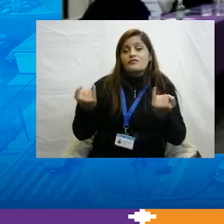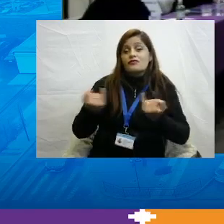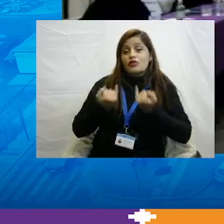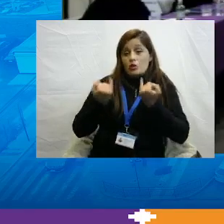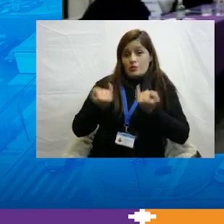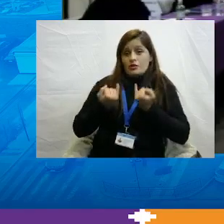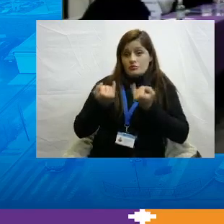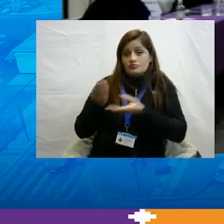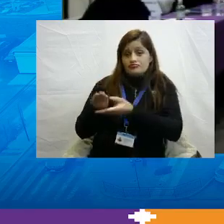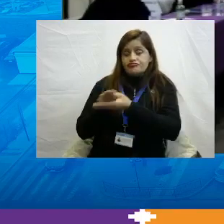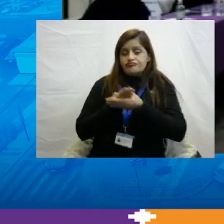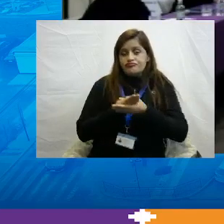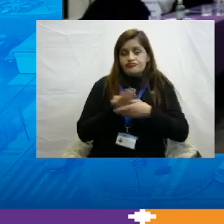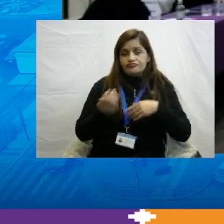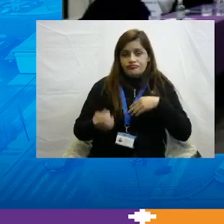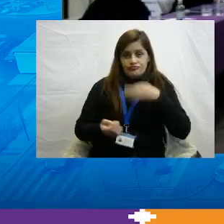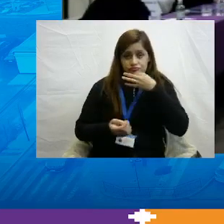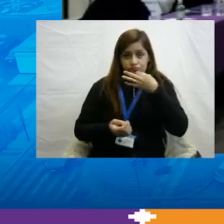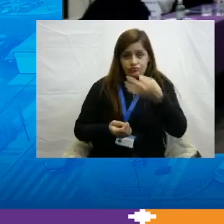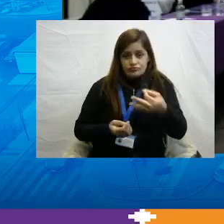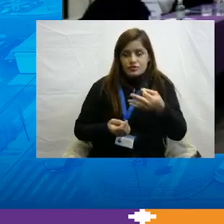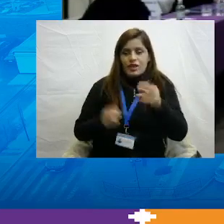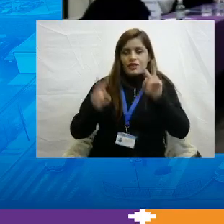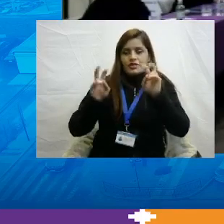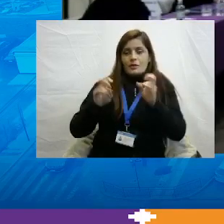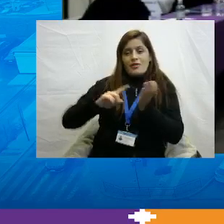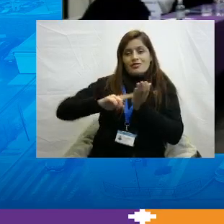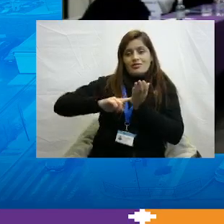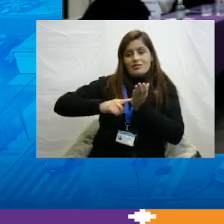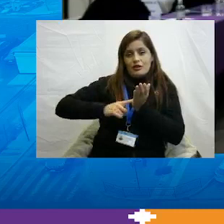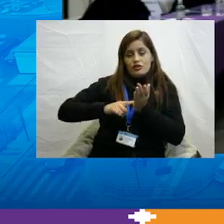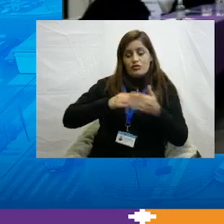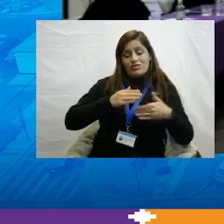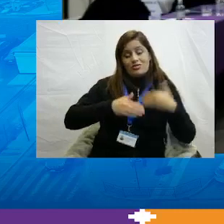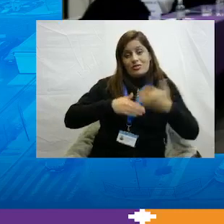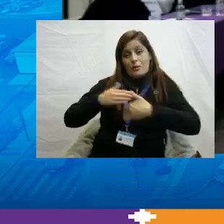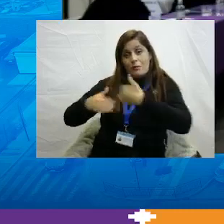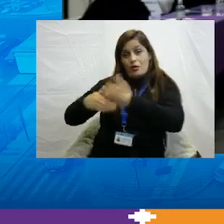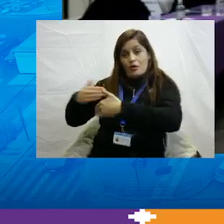así comenté respecto de las unidades técnicas por el transcurso del tiempo,